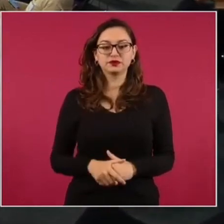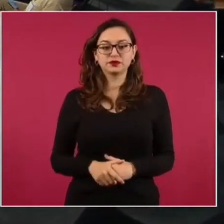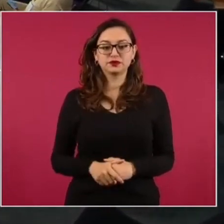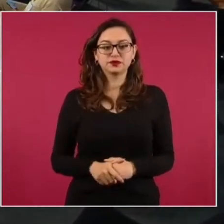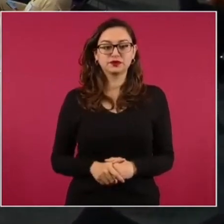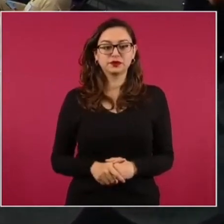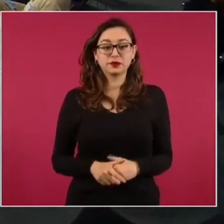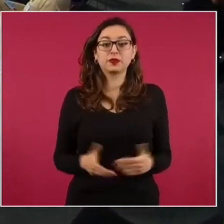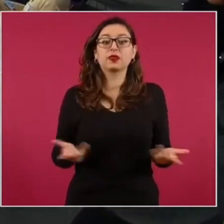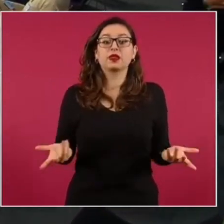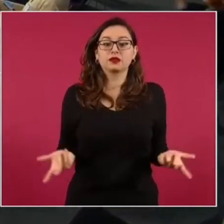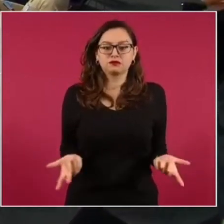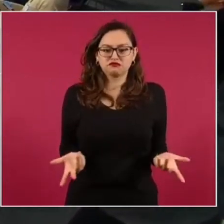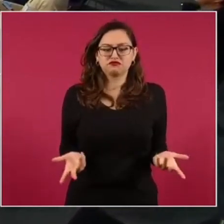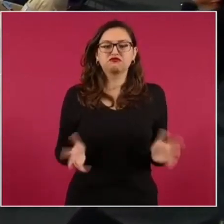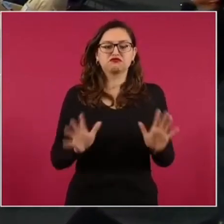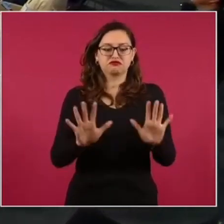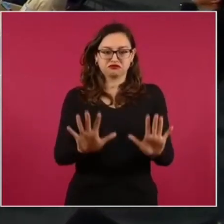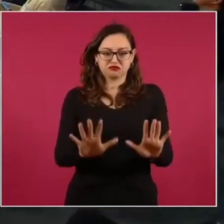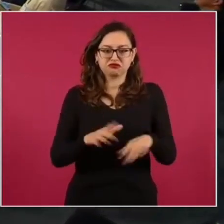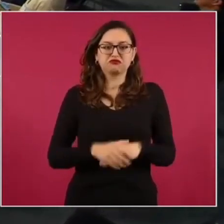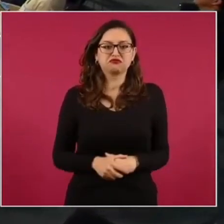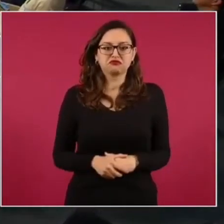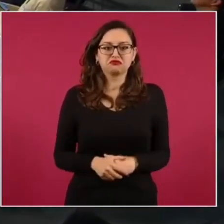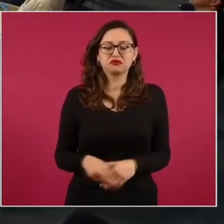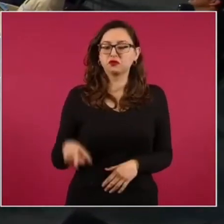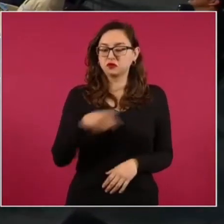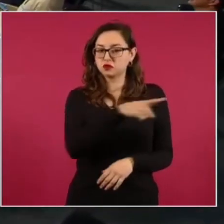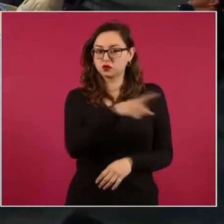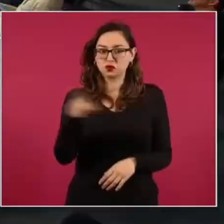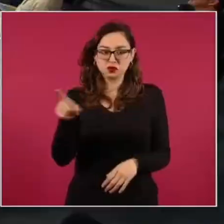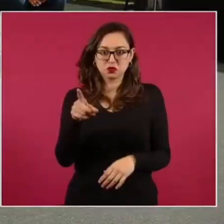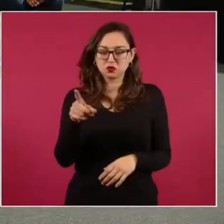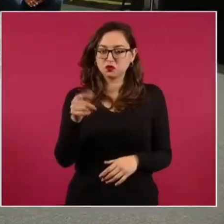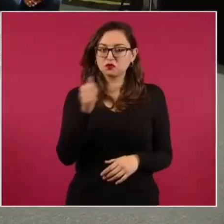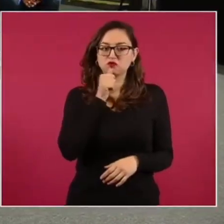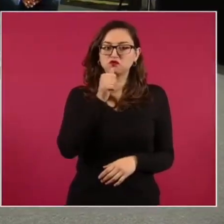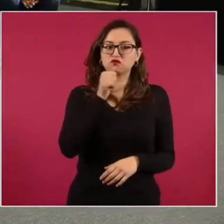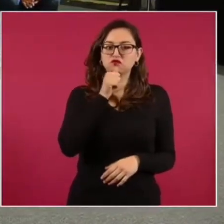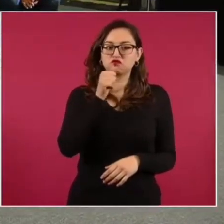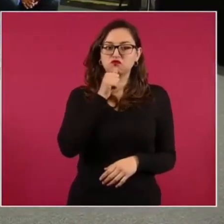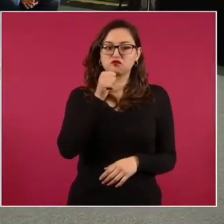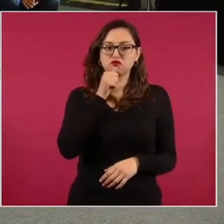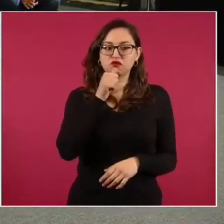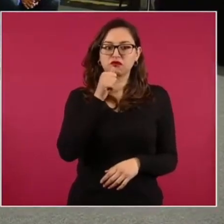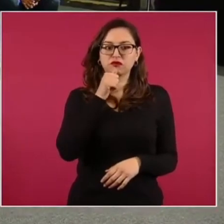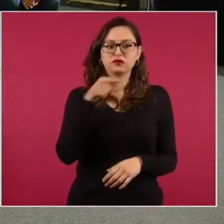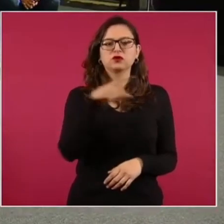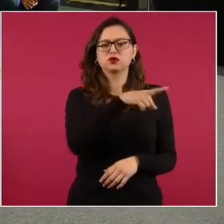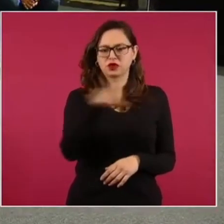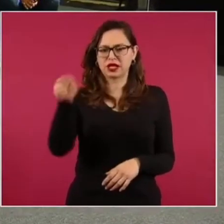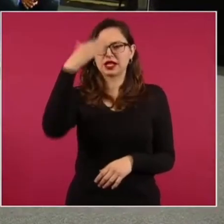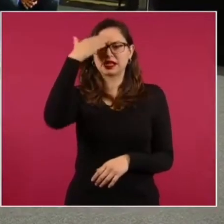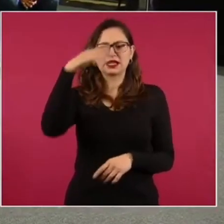Entonces, ¿saben qué? Porque los que no han hablado desde hace algún tiempo, ustedes mismos lo saben,